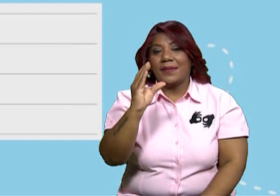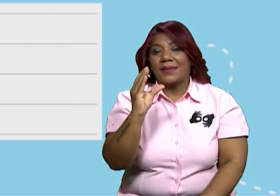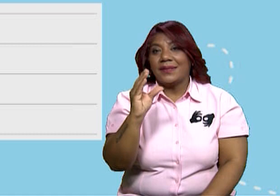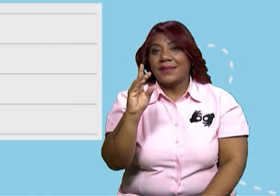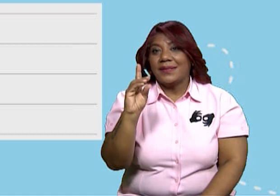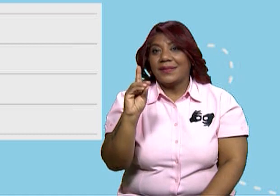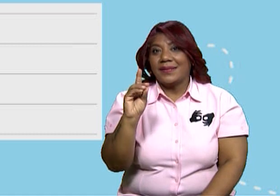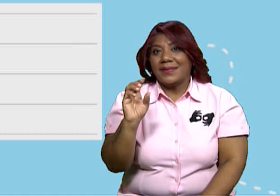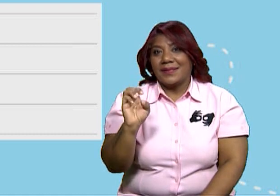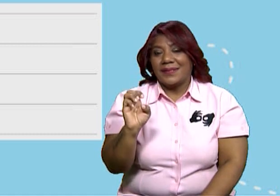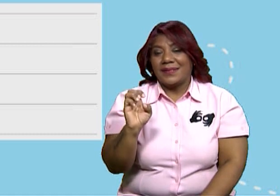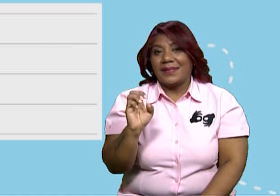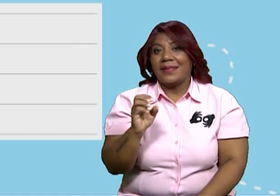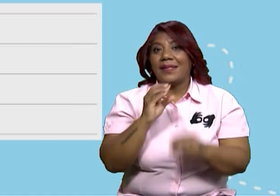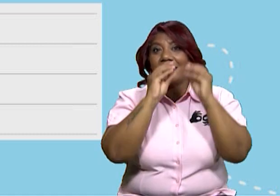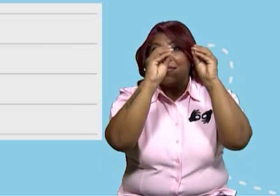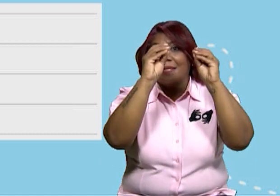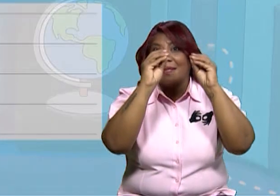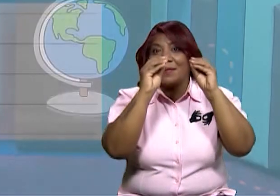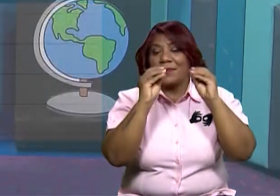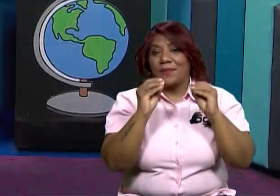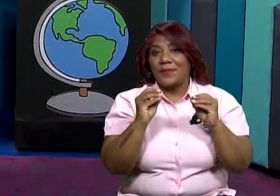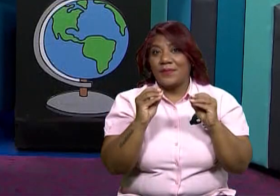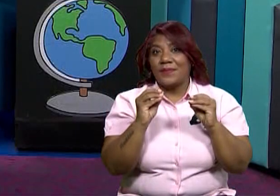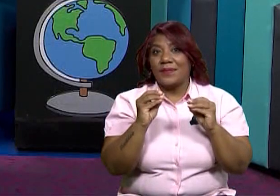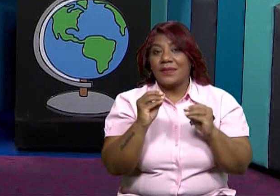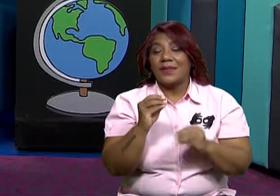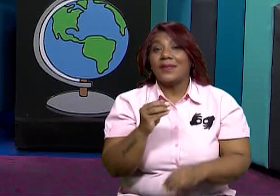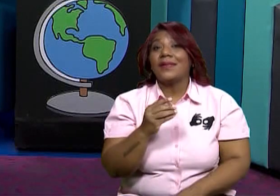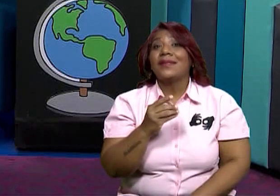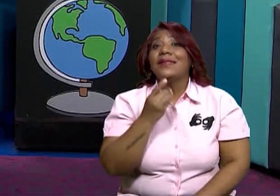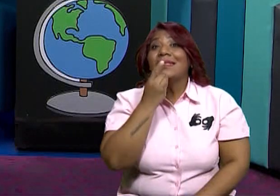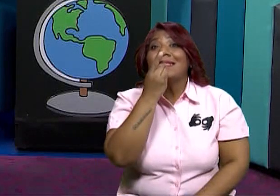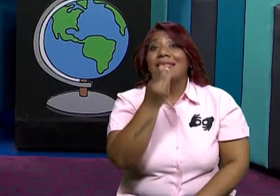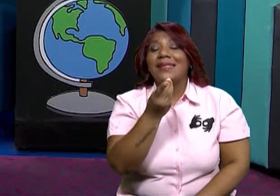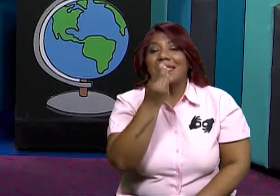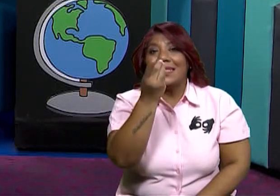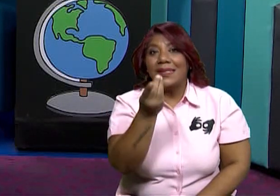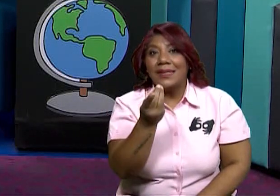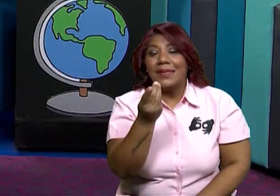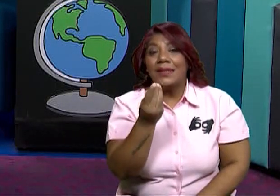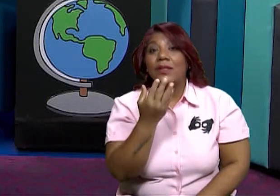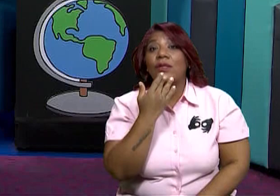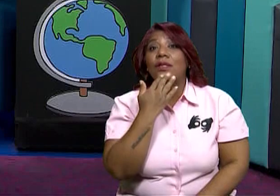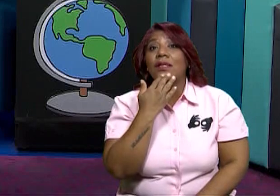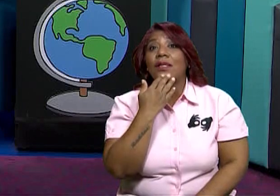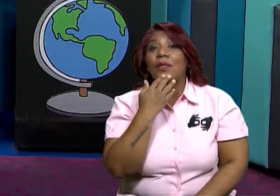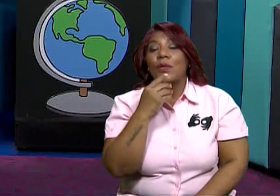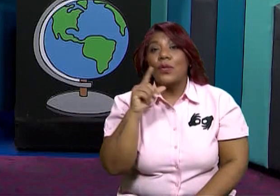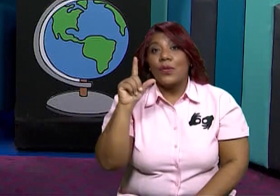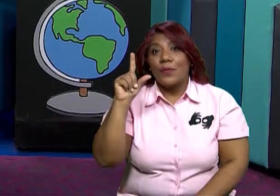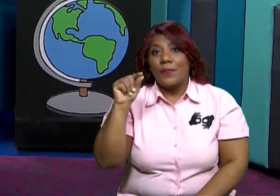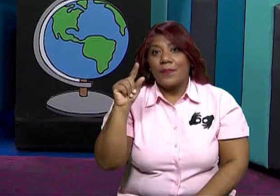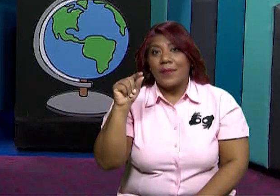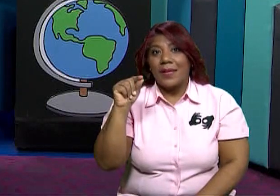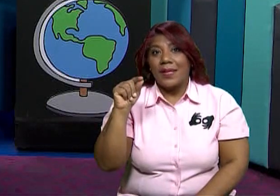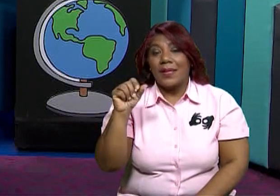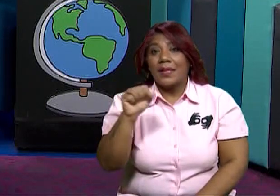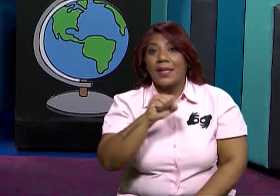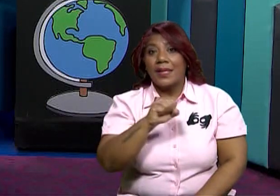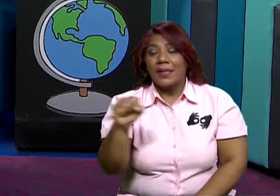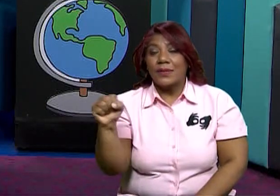E, que el docente te dicte para que subrayes de color verde el sujeto y de color azul